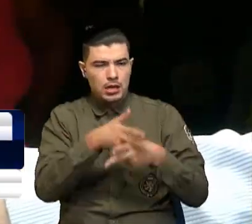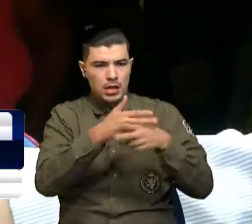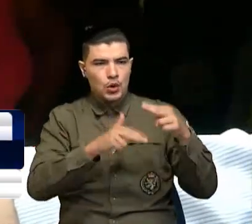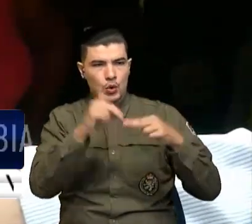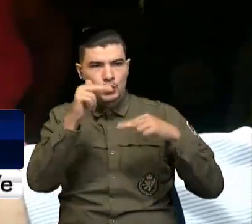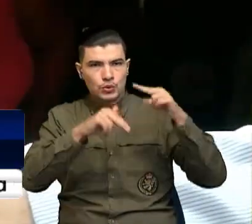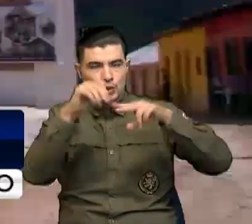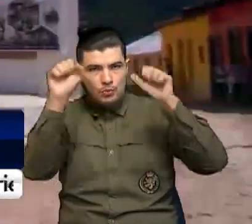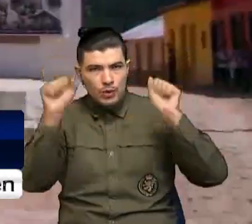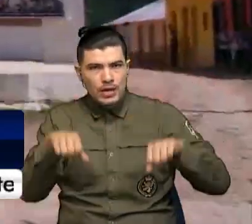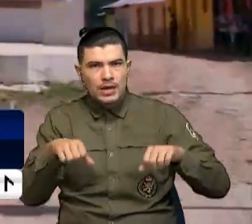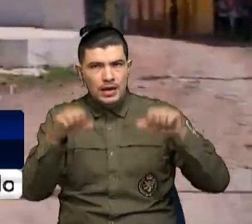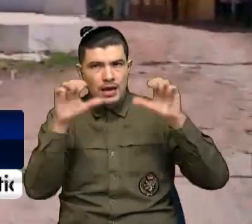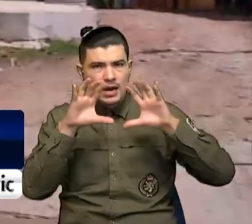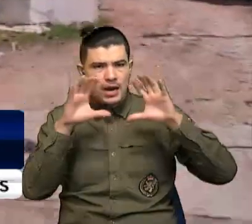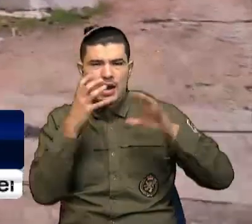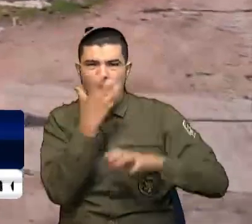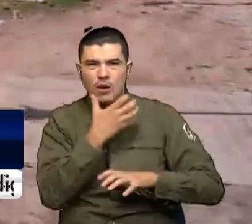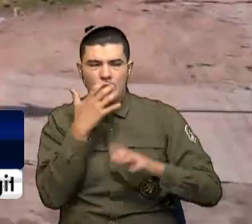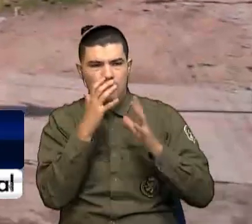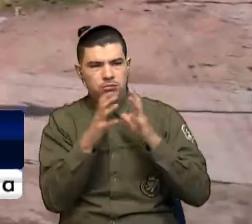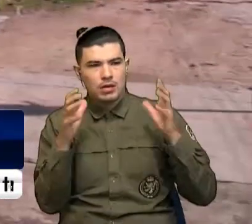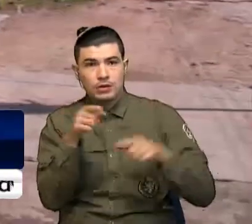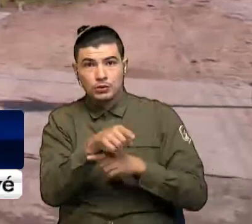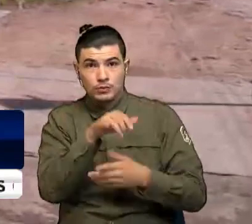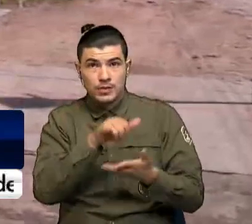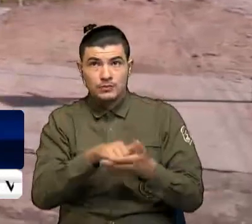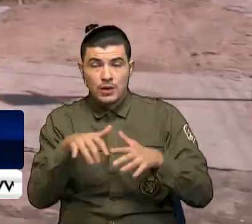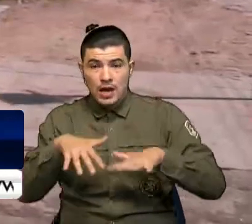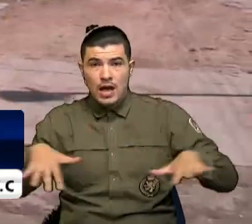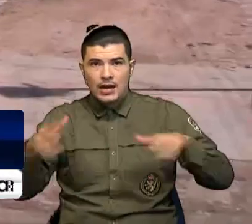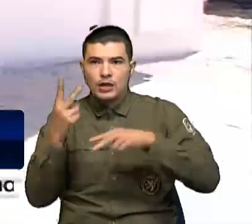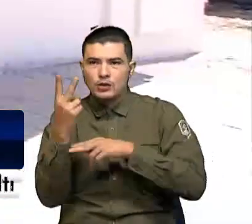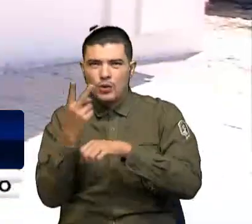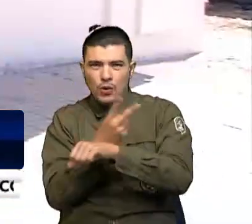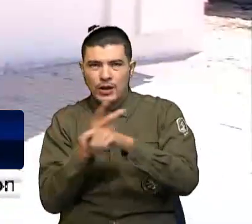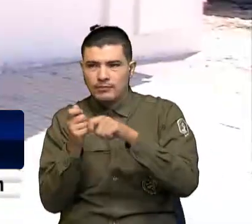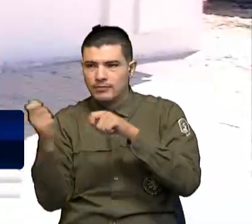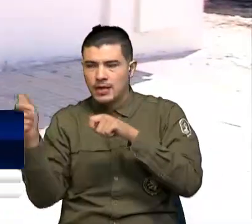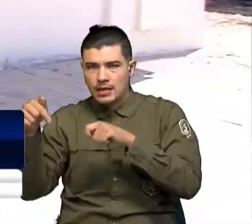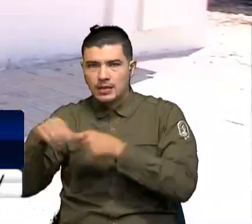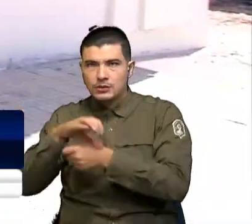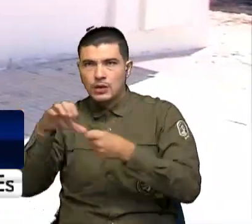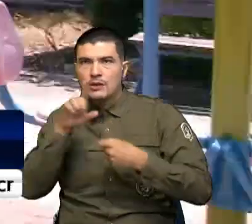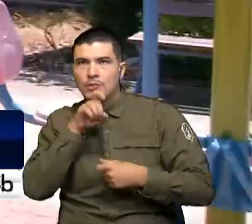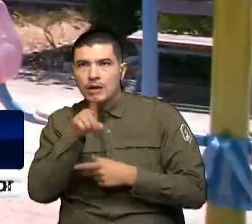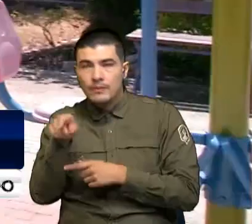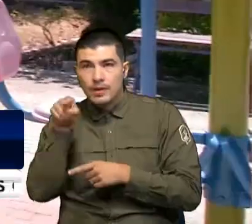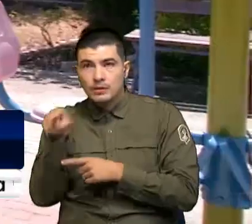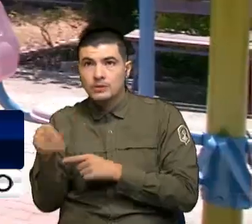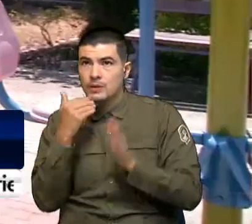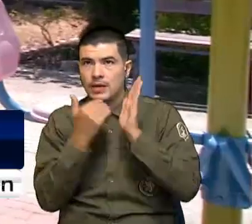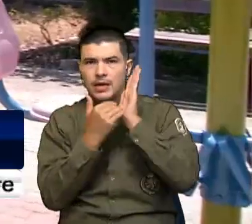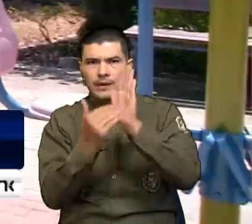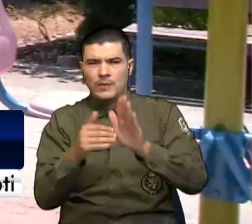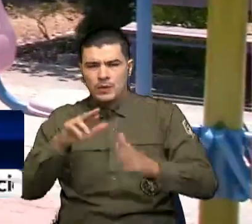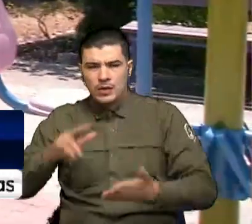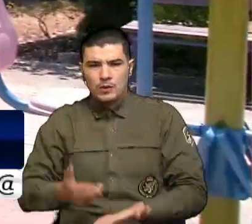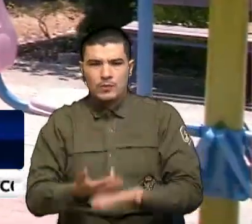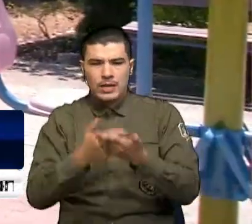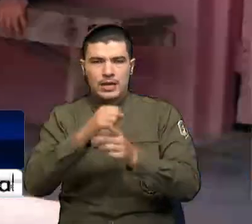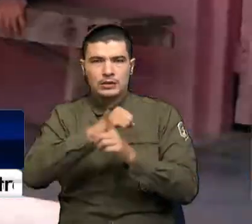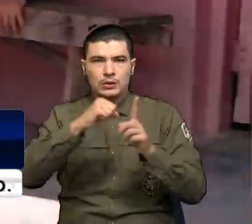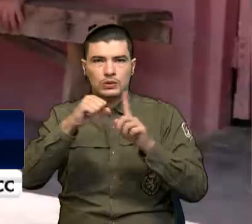más poder calórico cuesta rica corregimiento localizado a dos horas de bucaramanga es el epicentro de un modelo de recuperación social